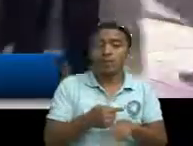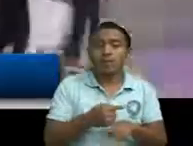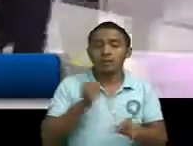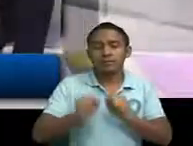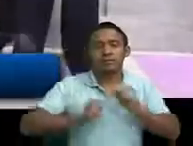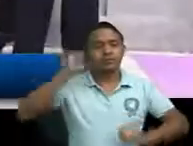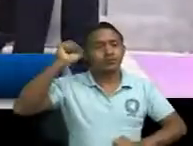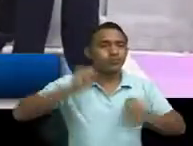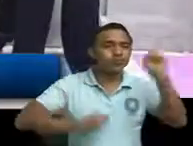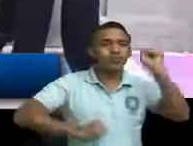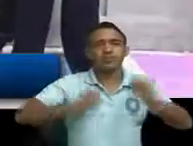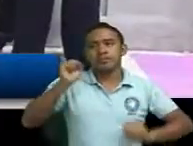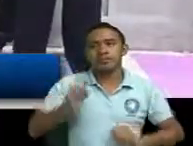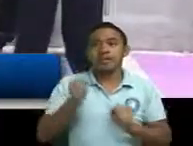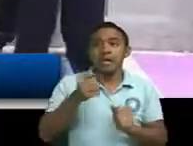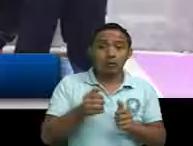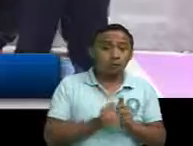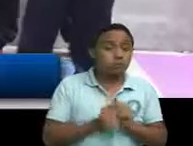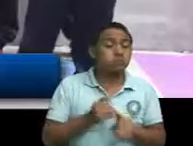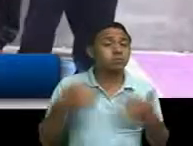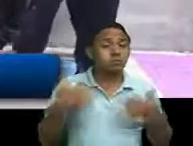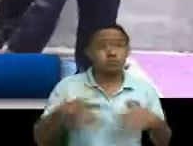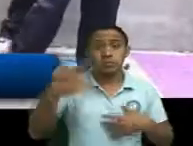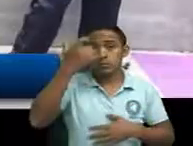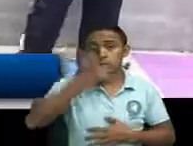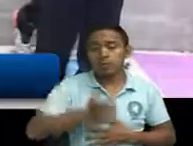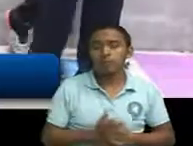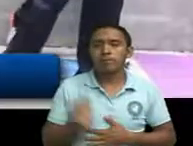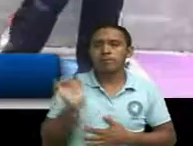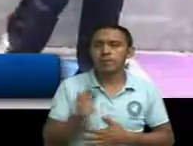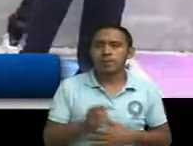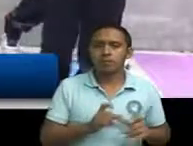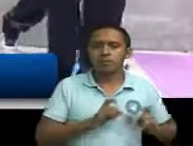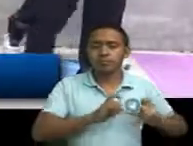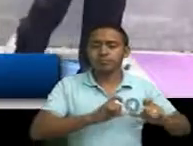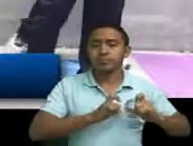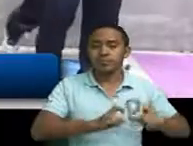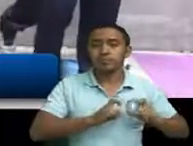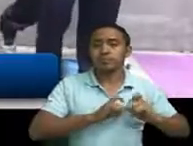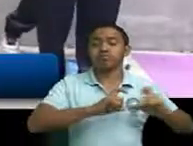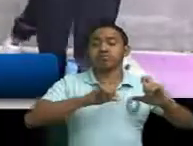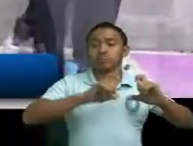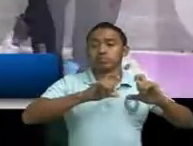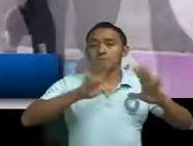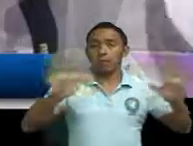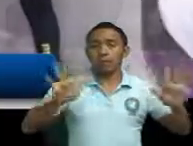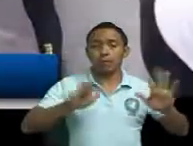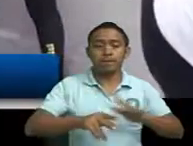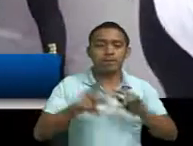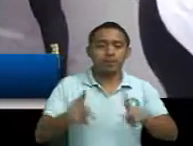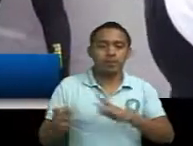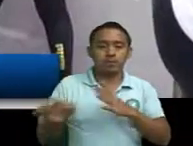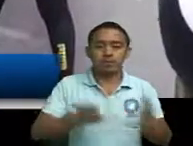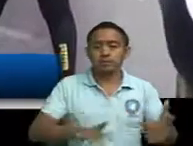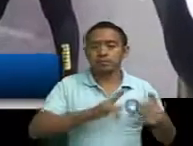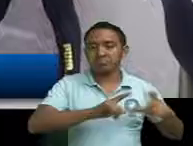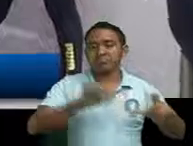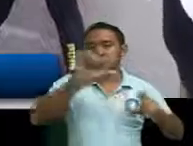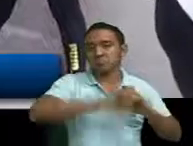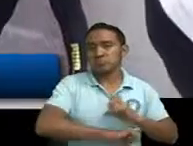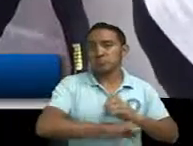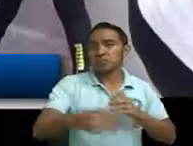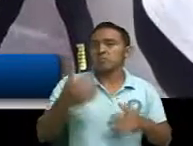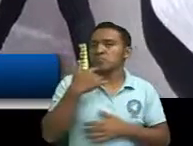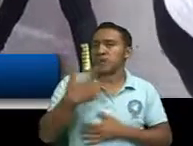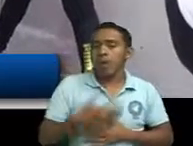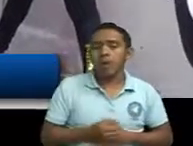Sí. Porque es que se nos está saliendo de las manos. Incluso hablando de esos infartos, me imagino que la mayoría de personas que mueren por eso tiene que